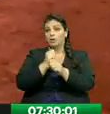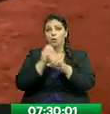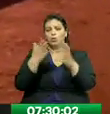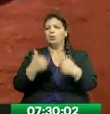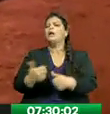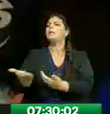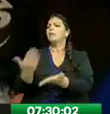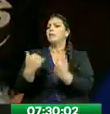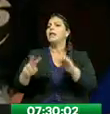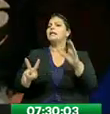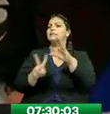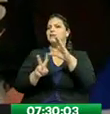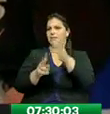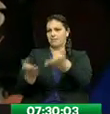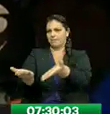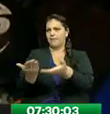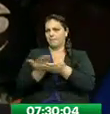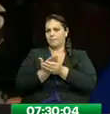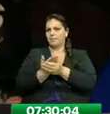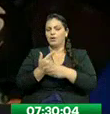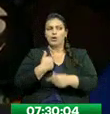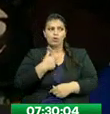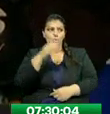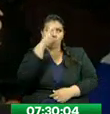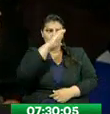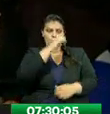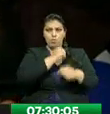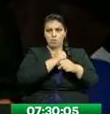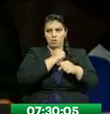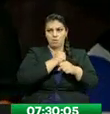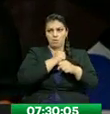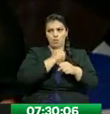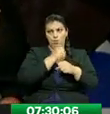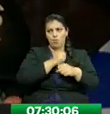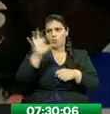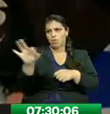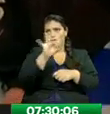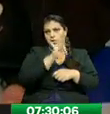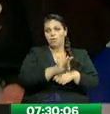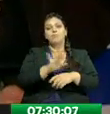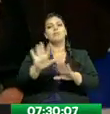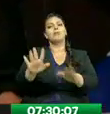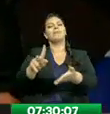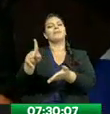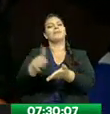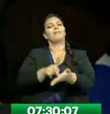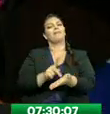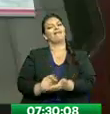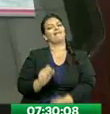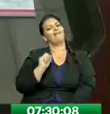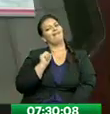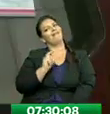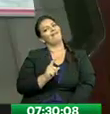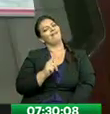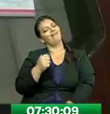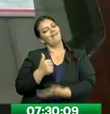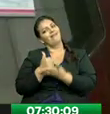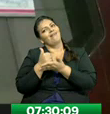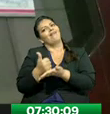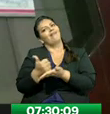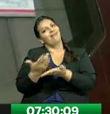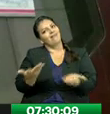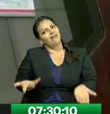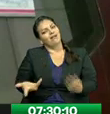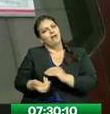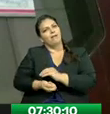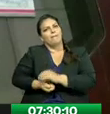los cargos a los cuales querían ocupar y solicitaban cifras exorbitantes con respecto a algunos cargos. El delito de oferta